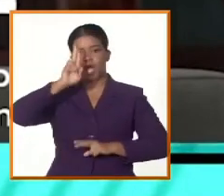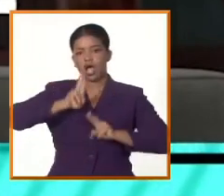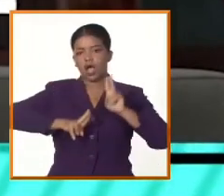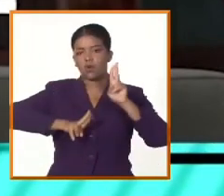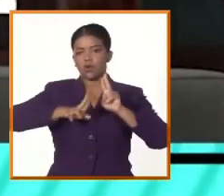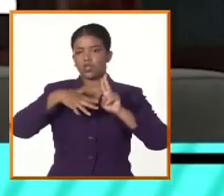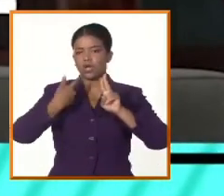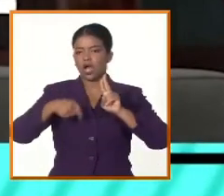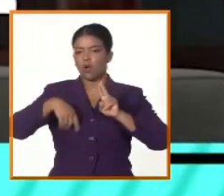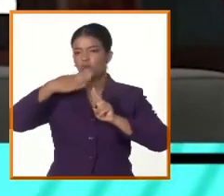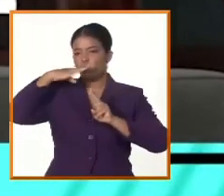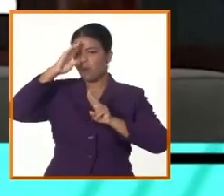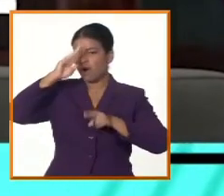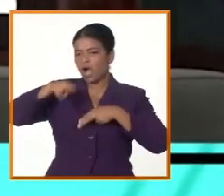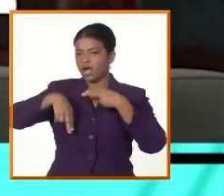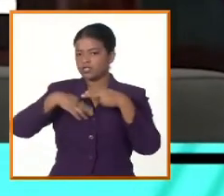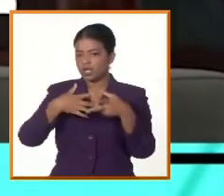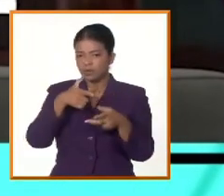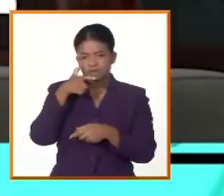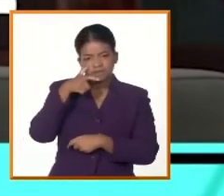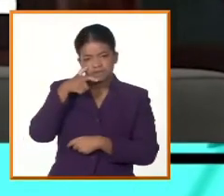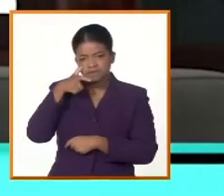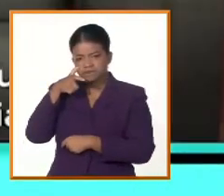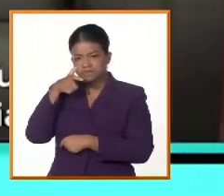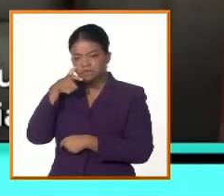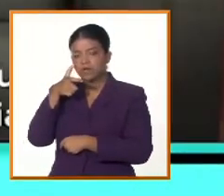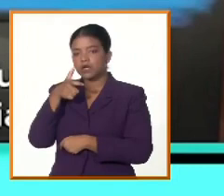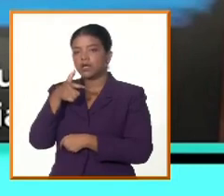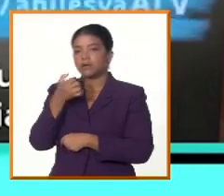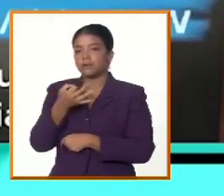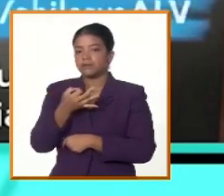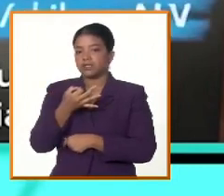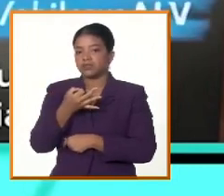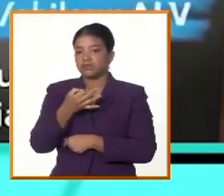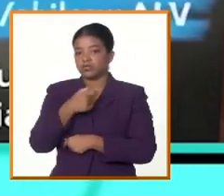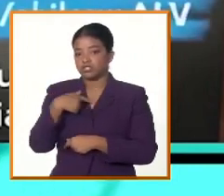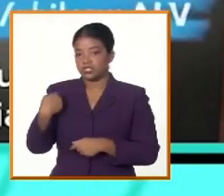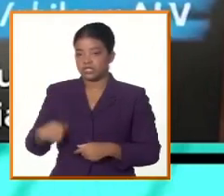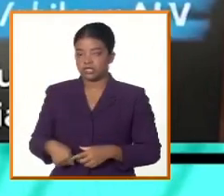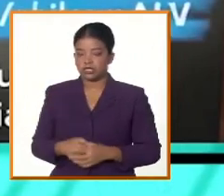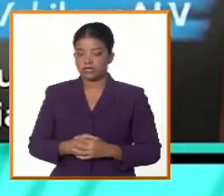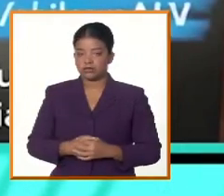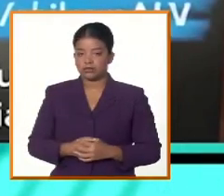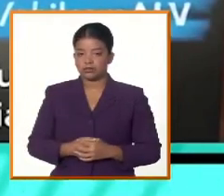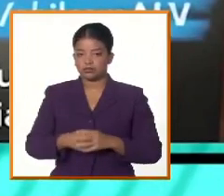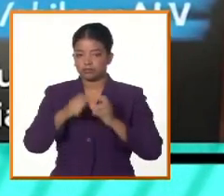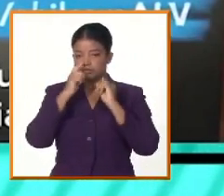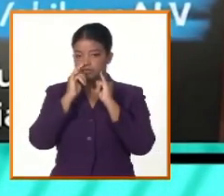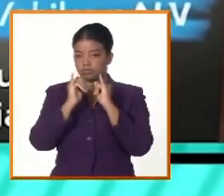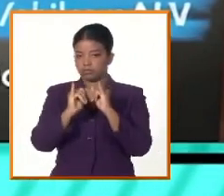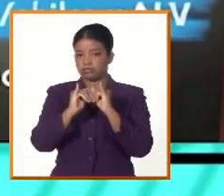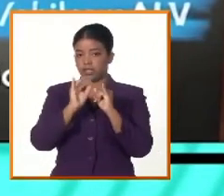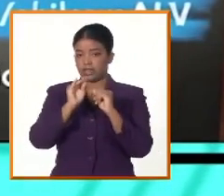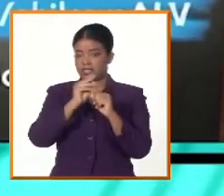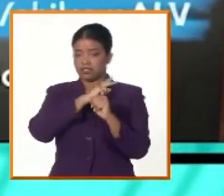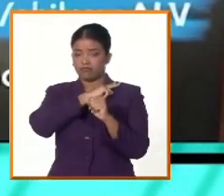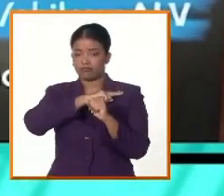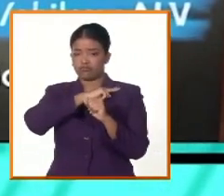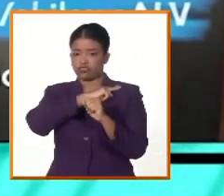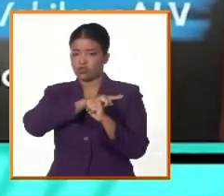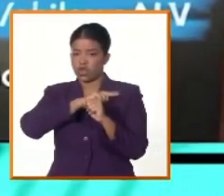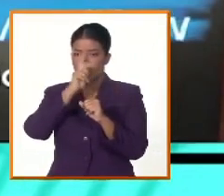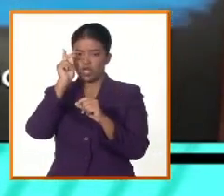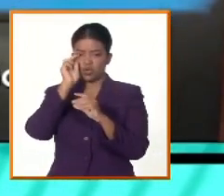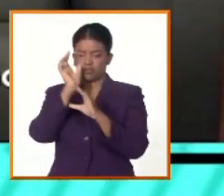instalación en la isla de una base de espionaje al servicio de Pekín según el medio que cita como fuente a funcionarios de inteligencia con